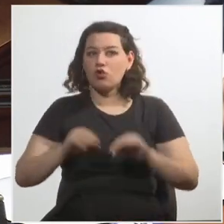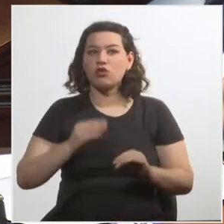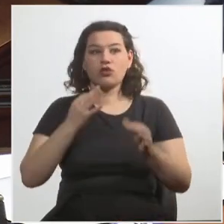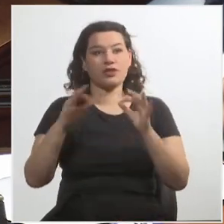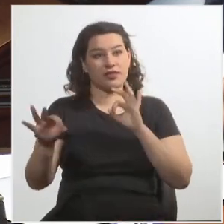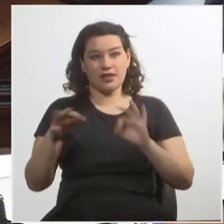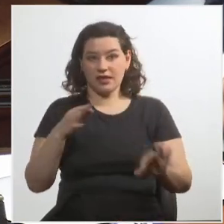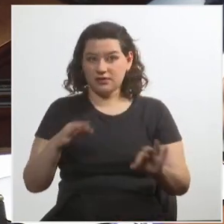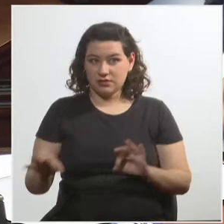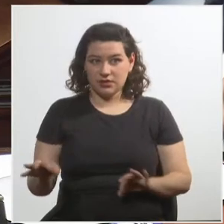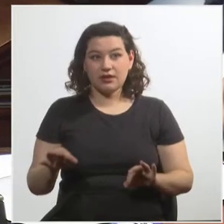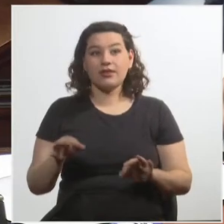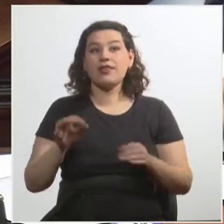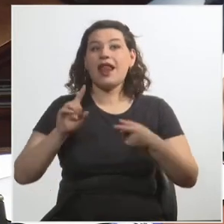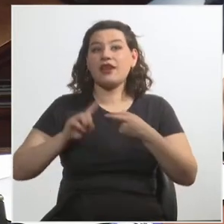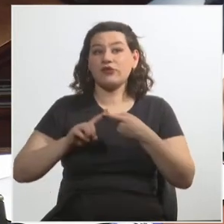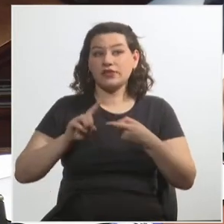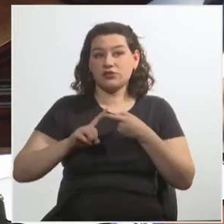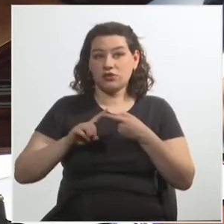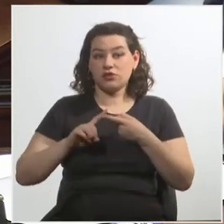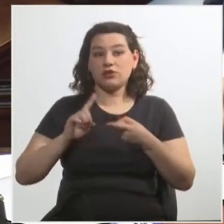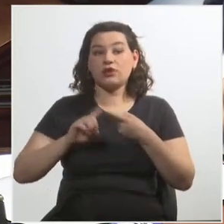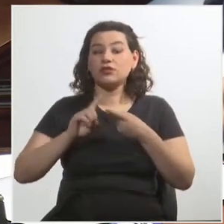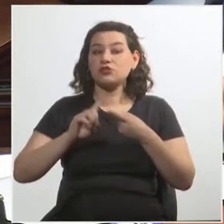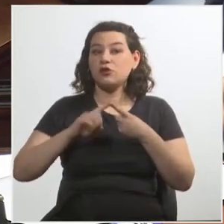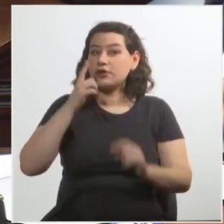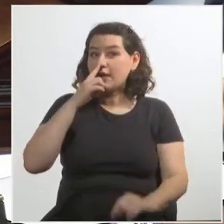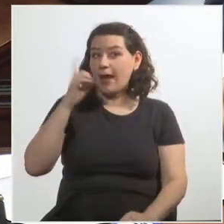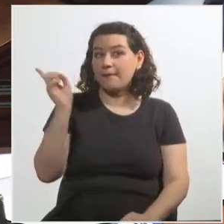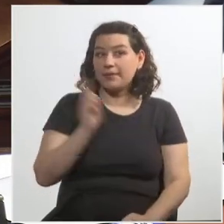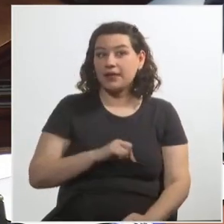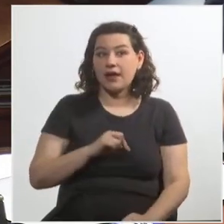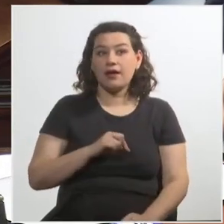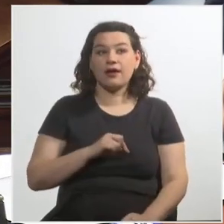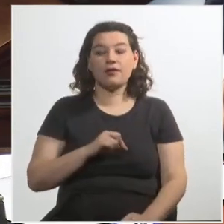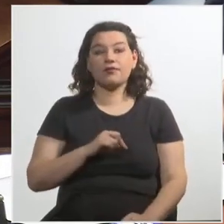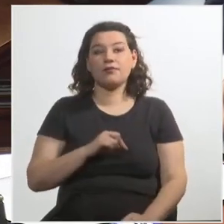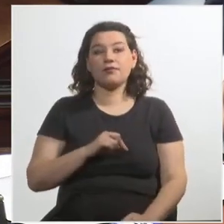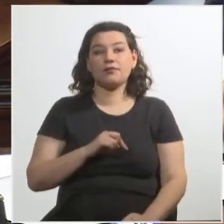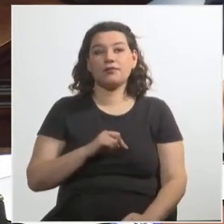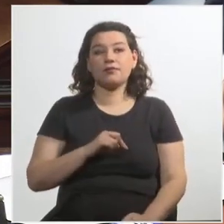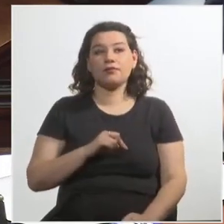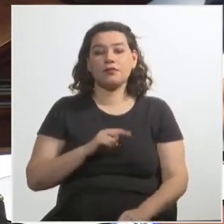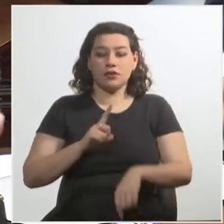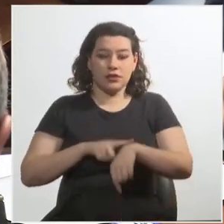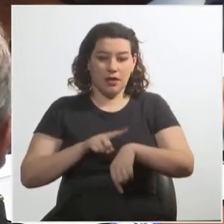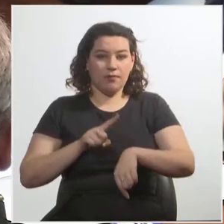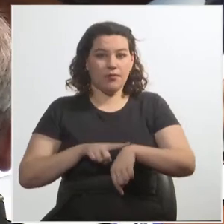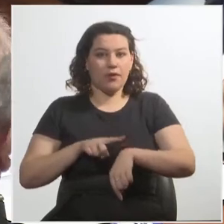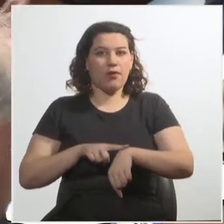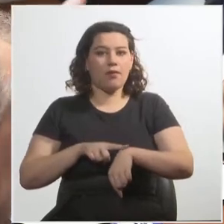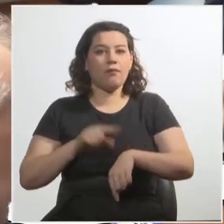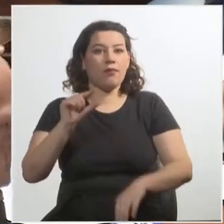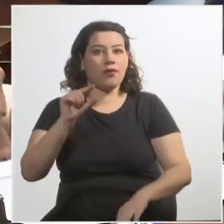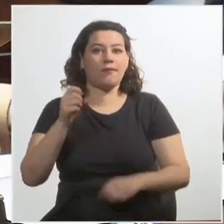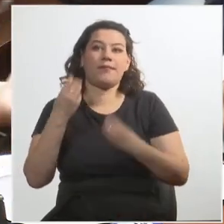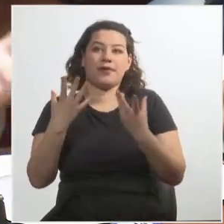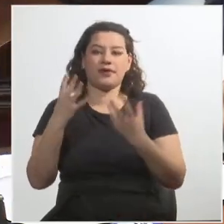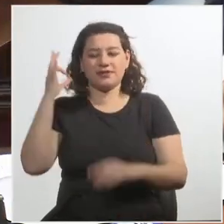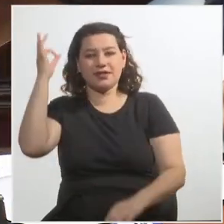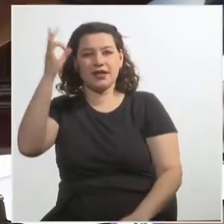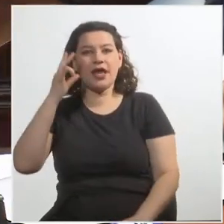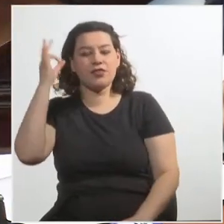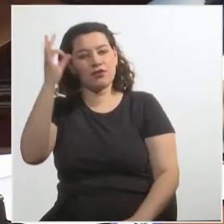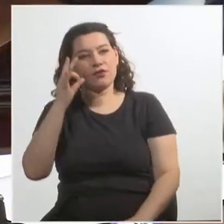de esta negociación que ha sido una negociación rápida y No necesariamente con mucho tiempo porque el senado Estaba tratando